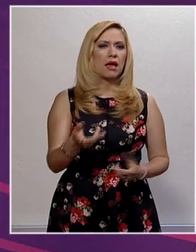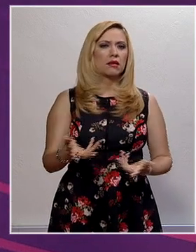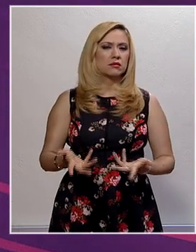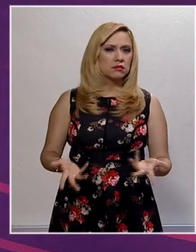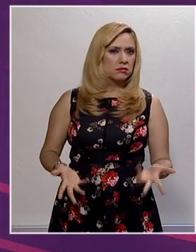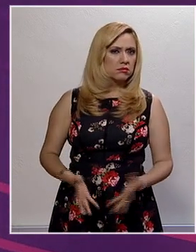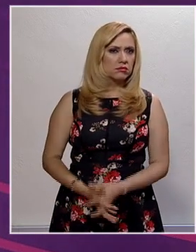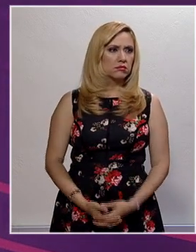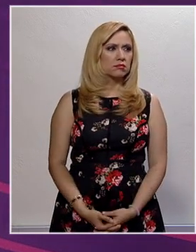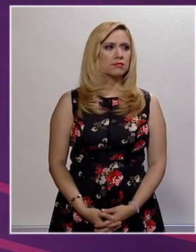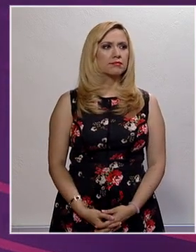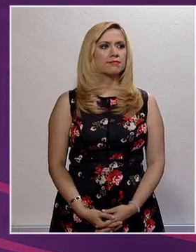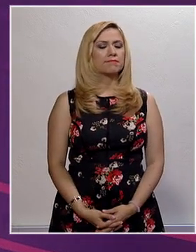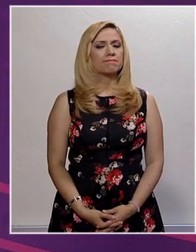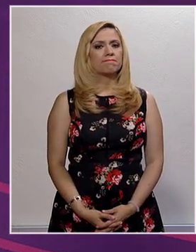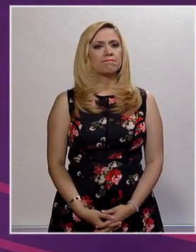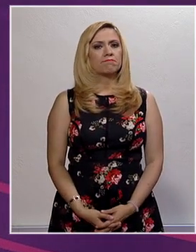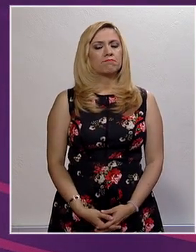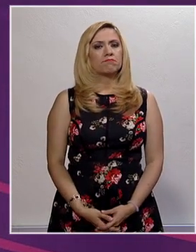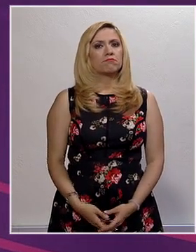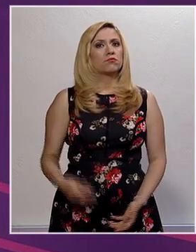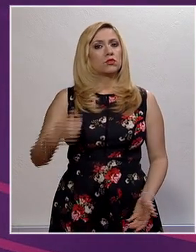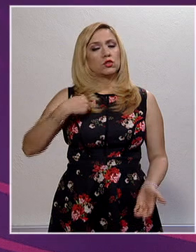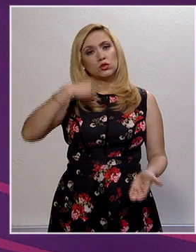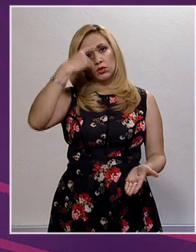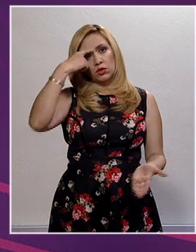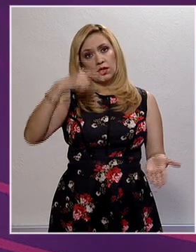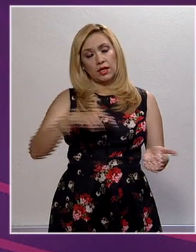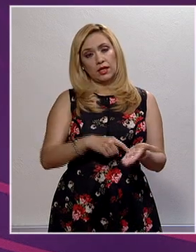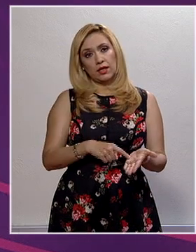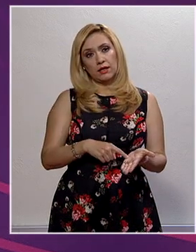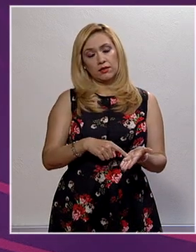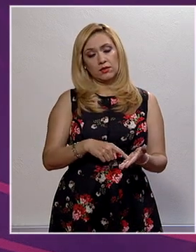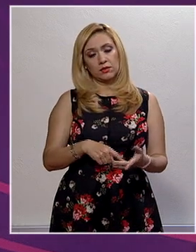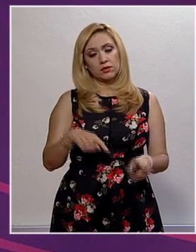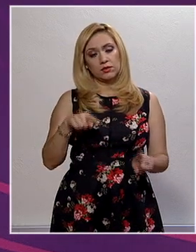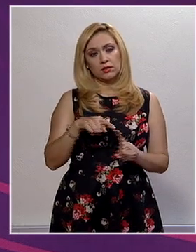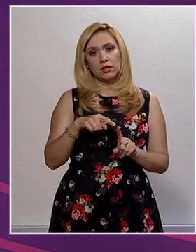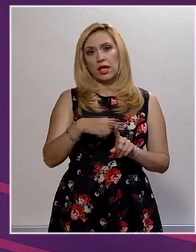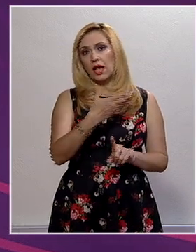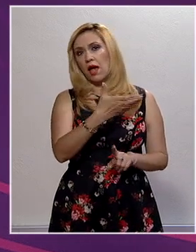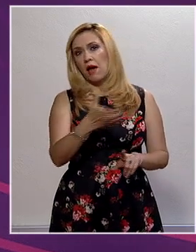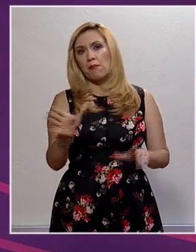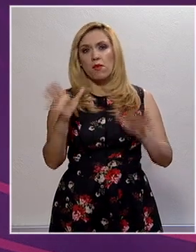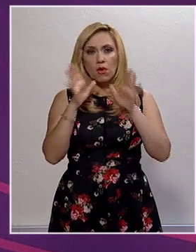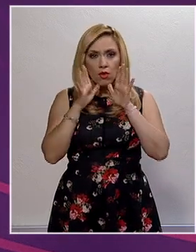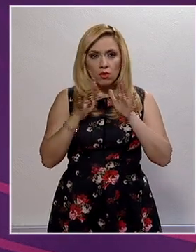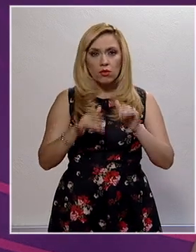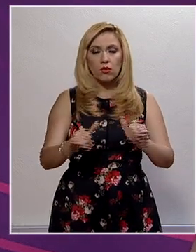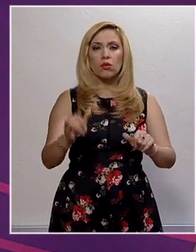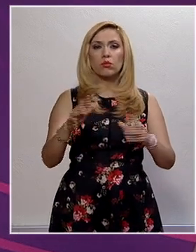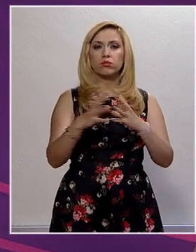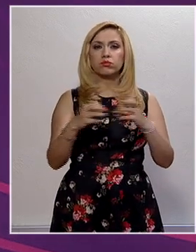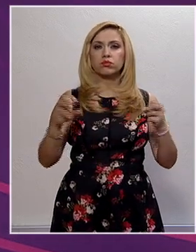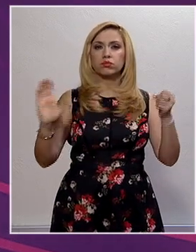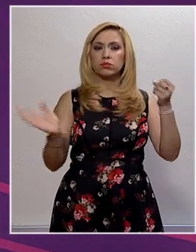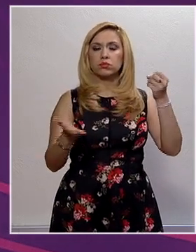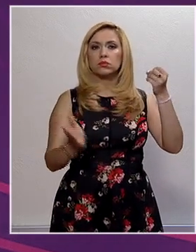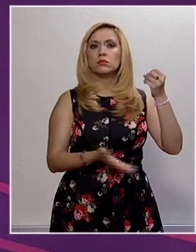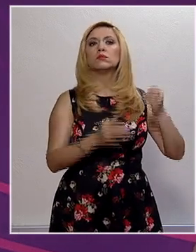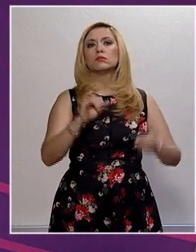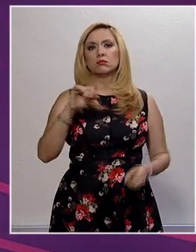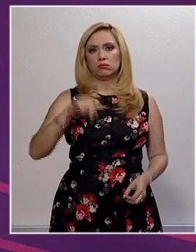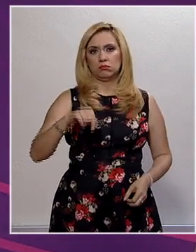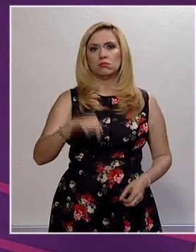Corte Mexicana? Pues creo que a partir del caso Campo Algodonero sí se ha recibido por parte del